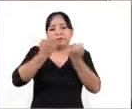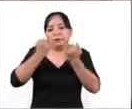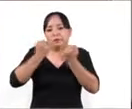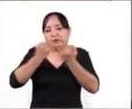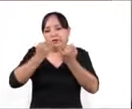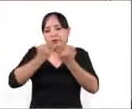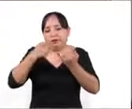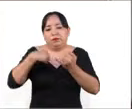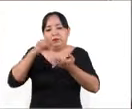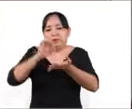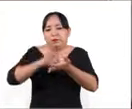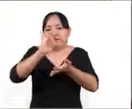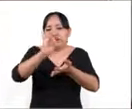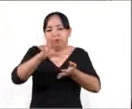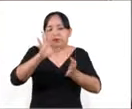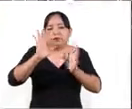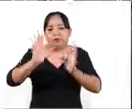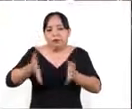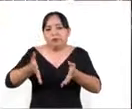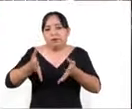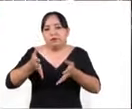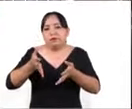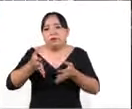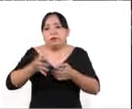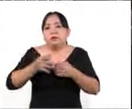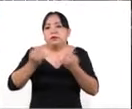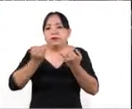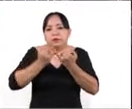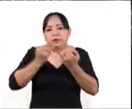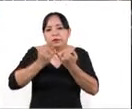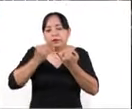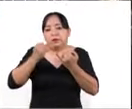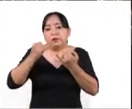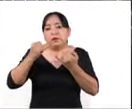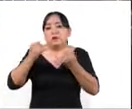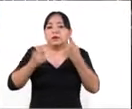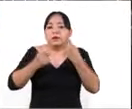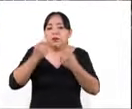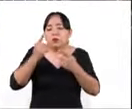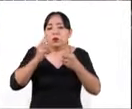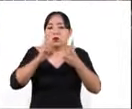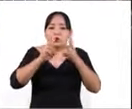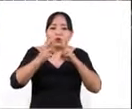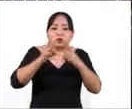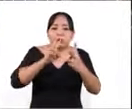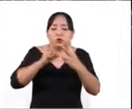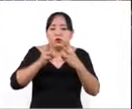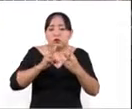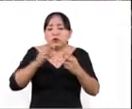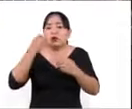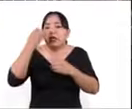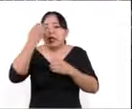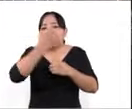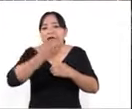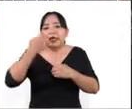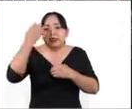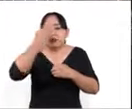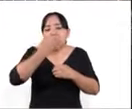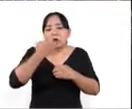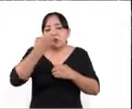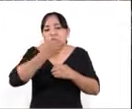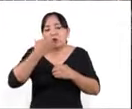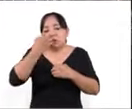por direcciones y los reportes que se tienen de algunos vecinos o de algunas escuelas tuvo que ver con